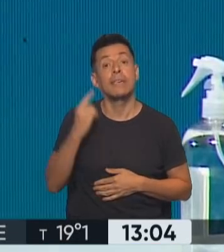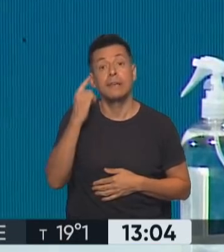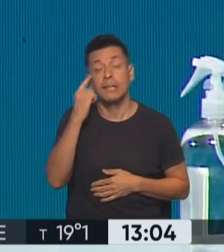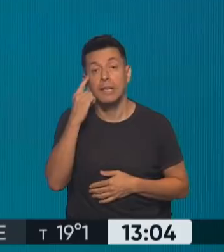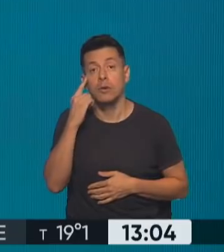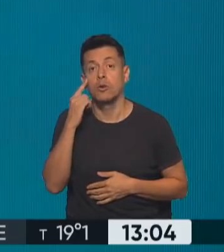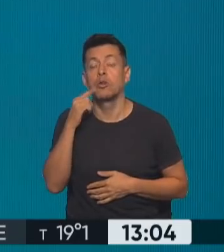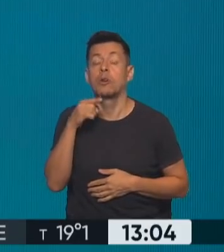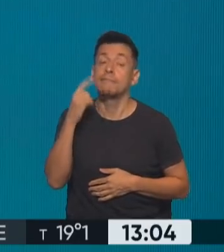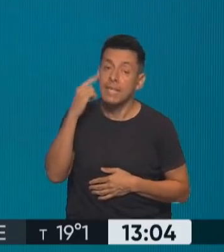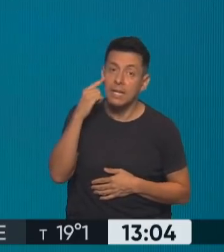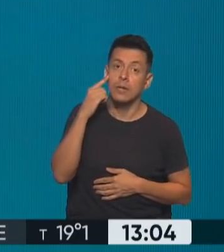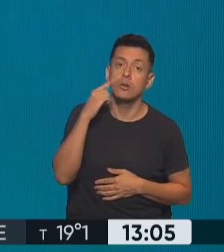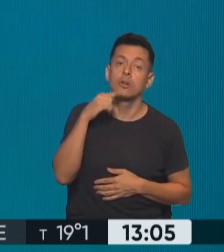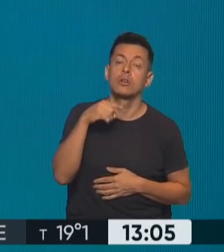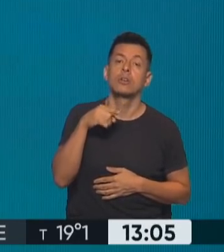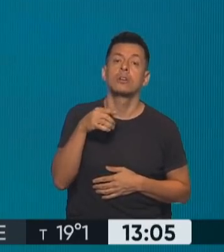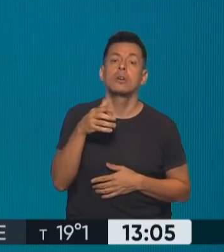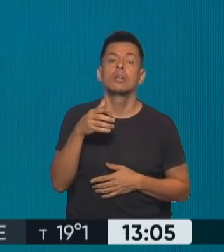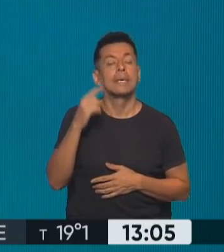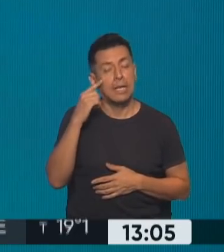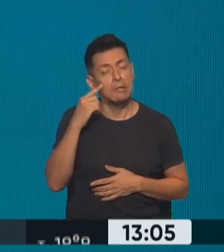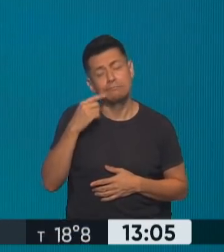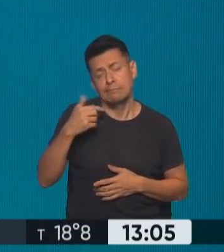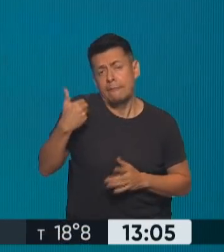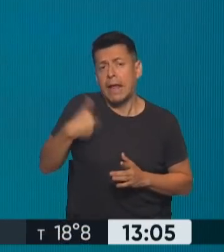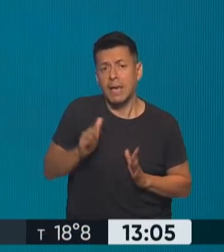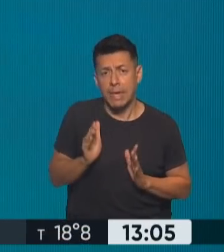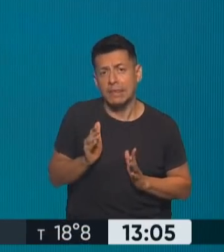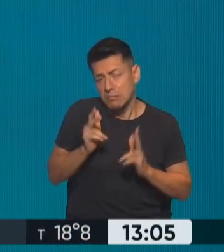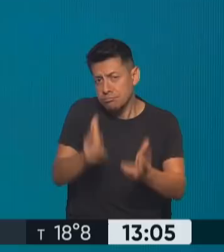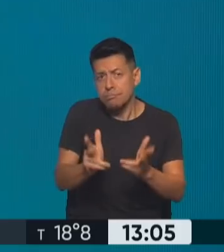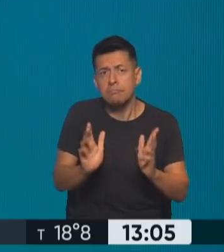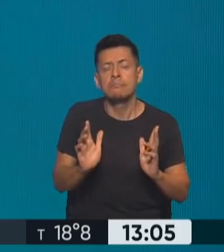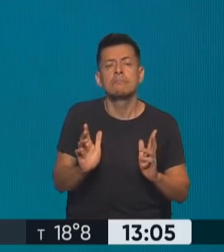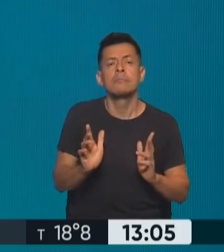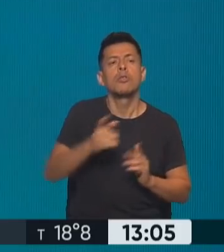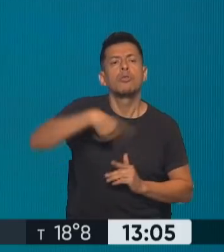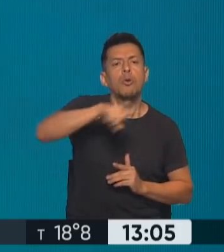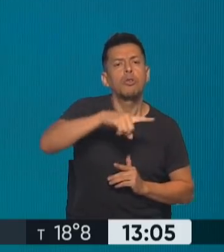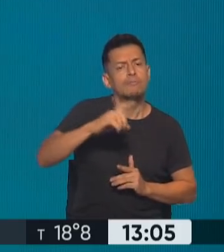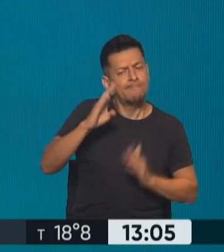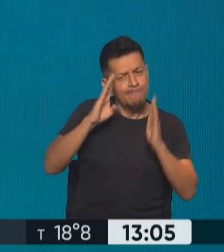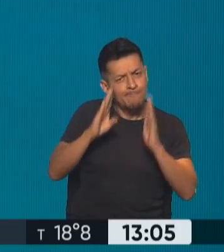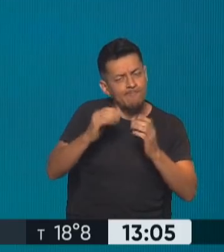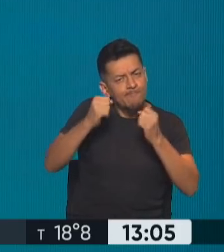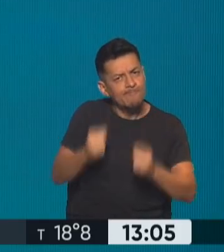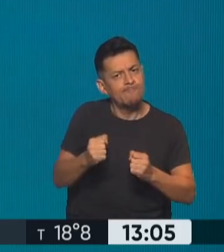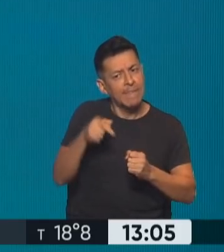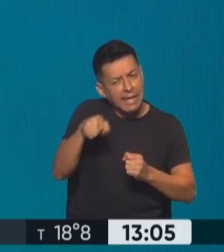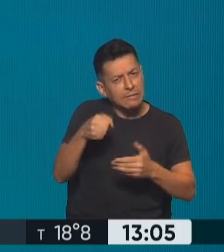Y creo sinceramente que Debemos abocarnos a